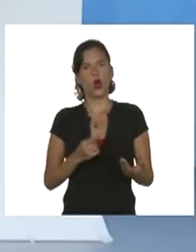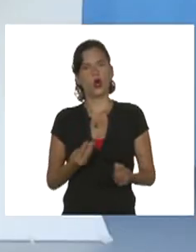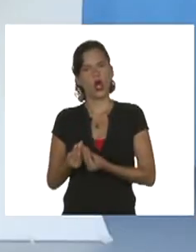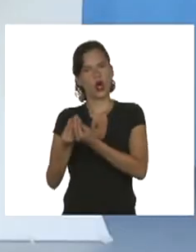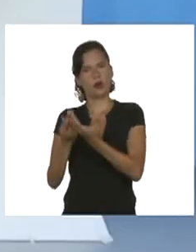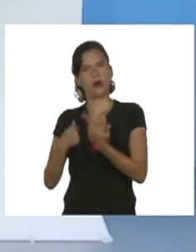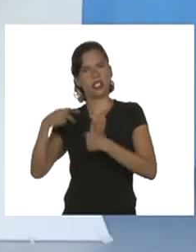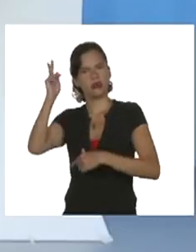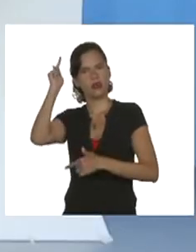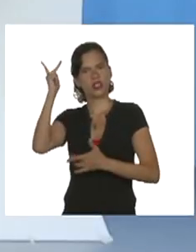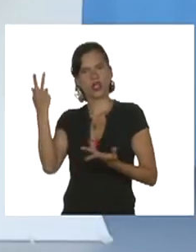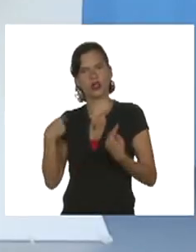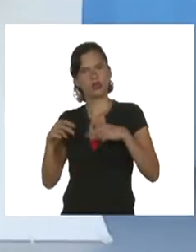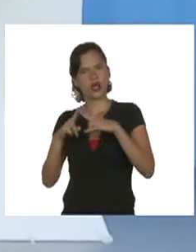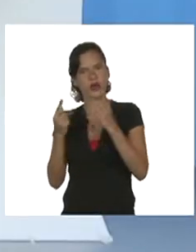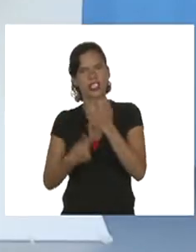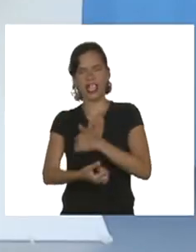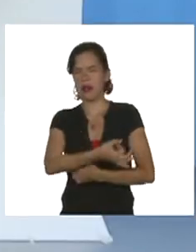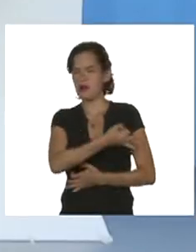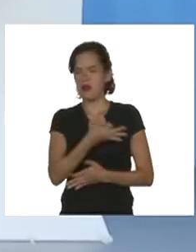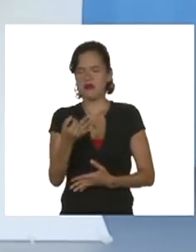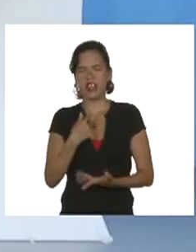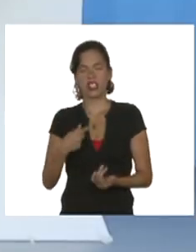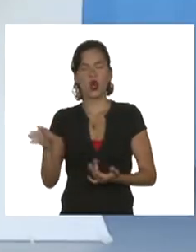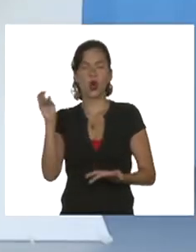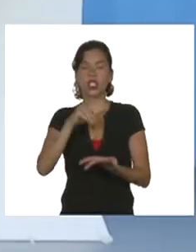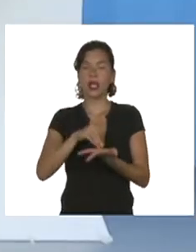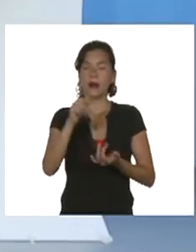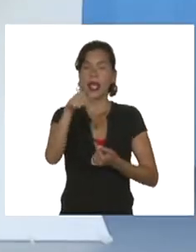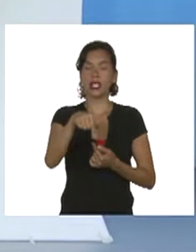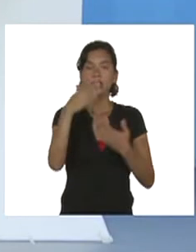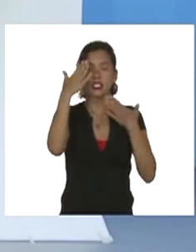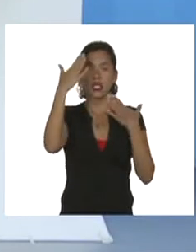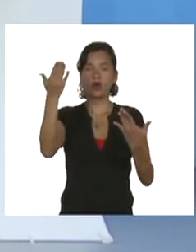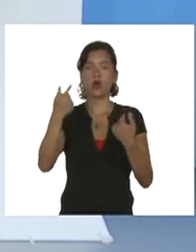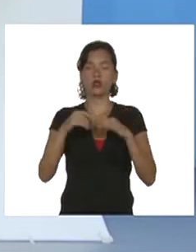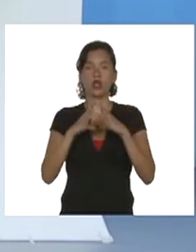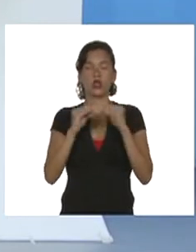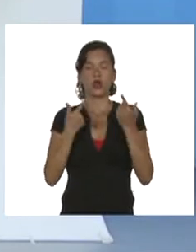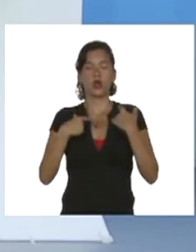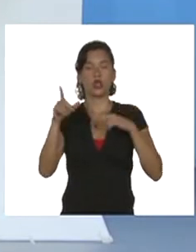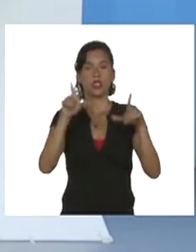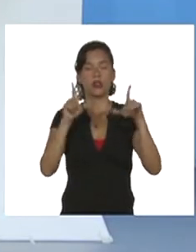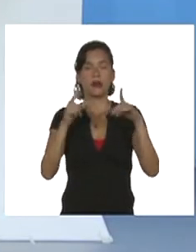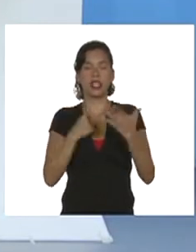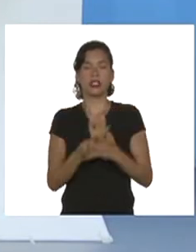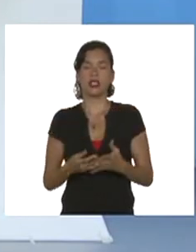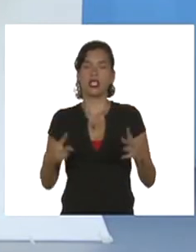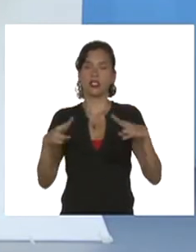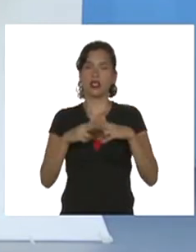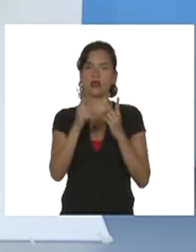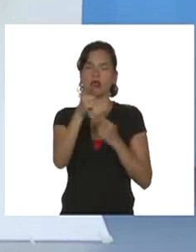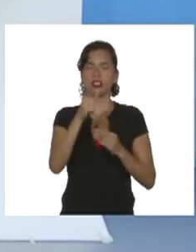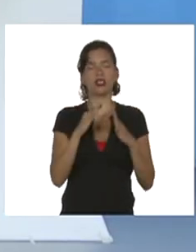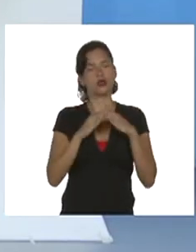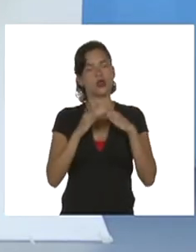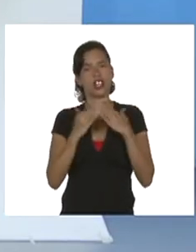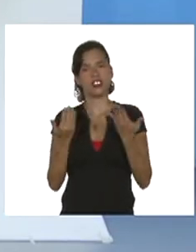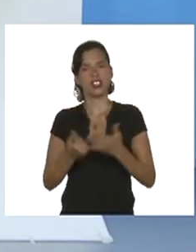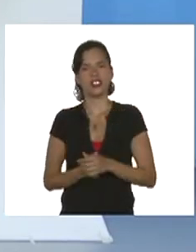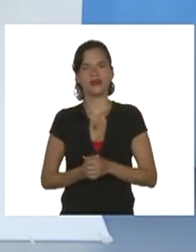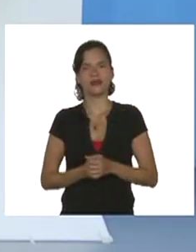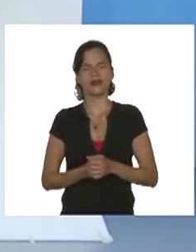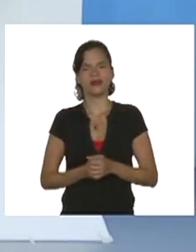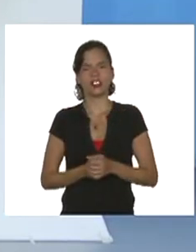Acompaña Heiler, ¿cómo te encuentras? Excelente, nuevamente saludando a todos los televidentes que se encuentran en sus hogares.